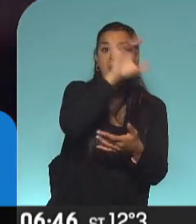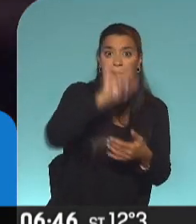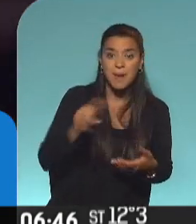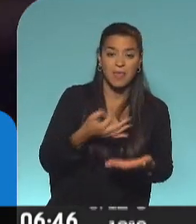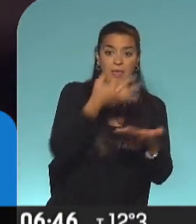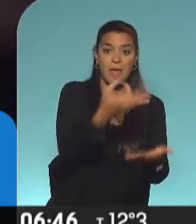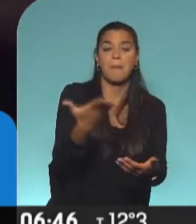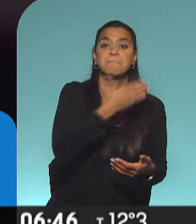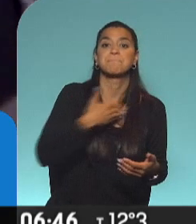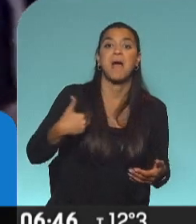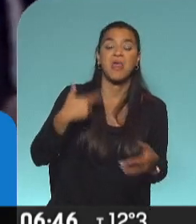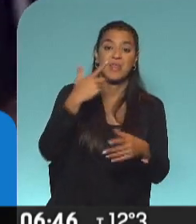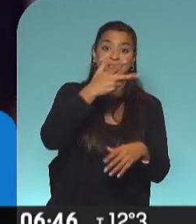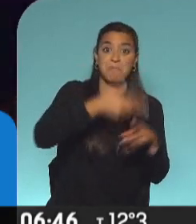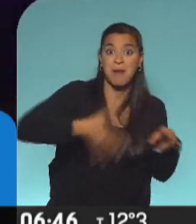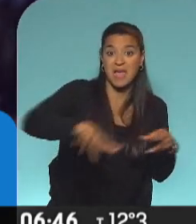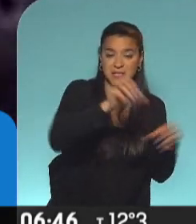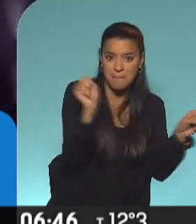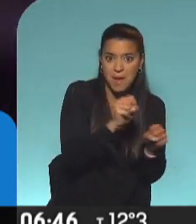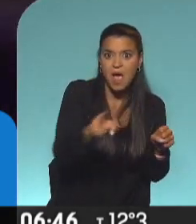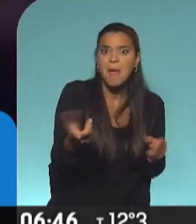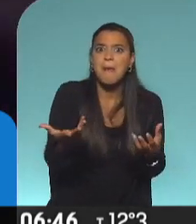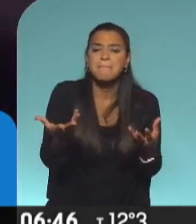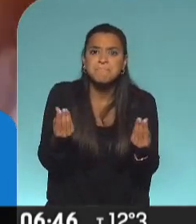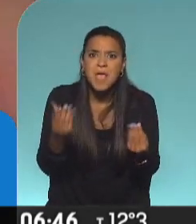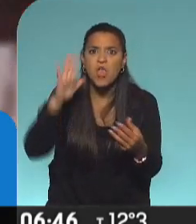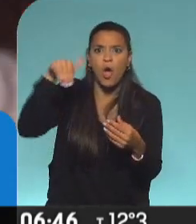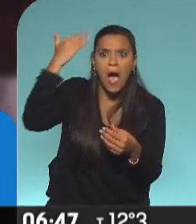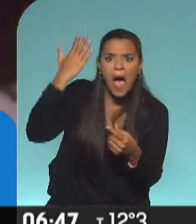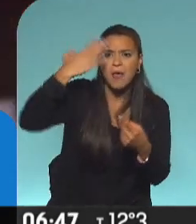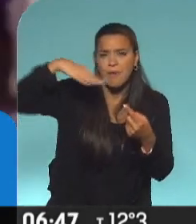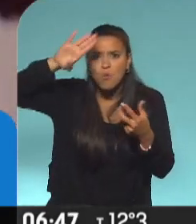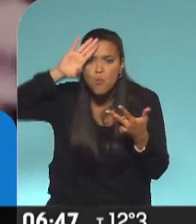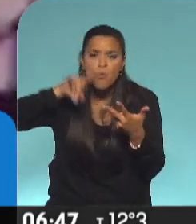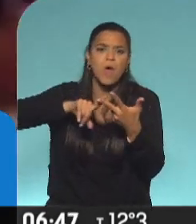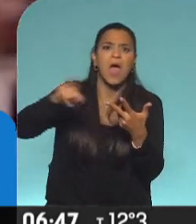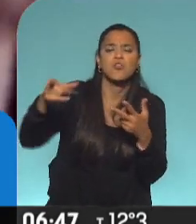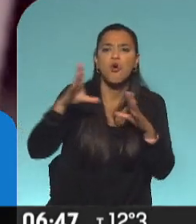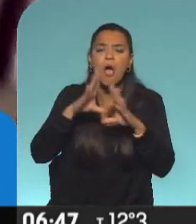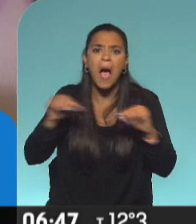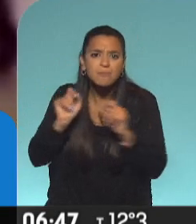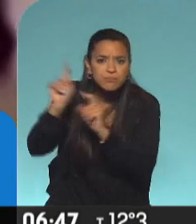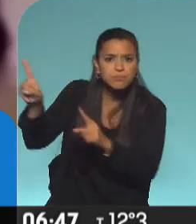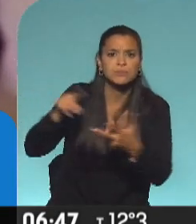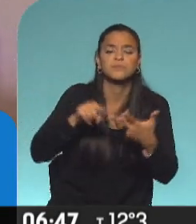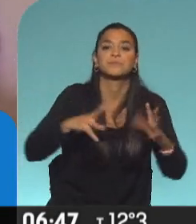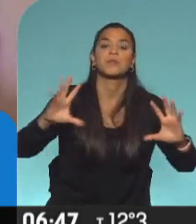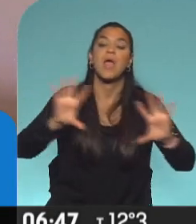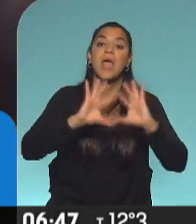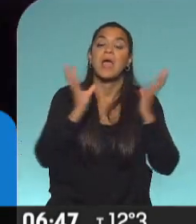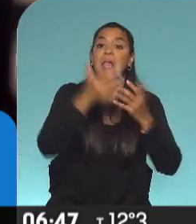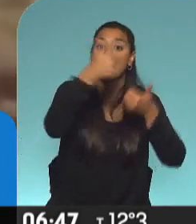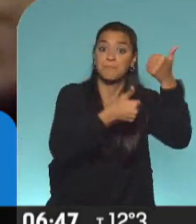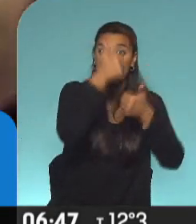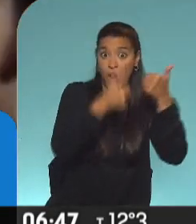a las madres de Plaza de Mayo, el miedo a que árabes, cubanos y japoneses sabotearan el campeonato en la subsede de Mendoza